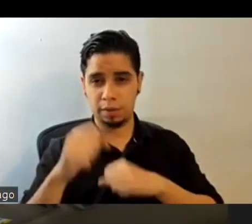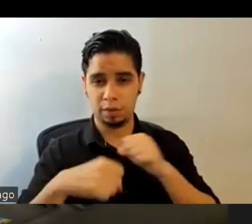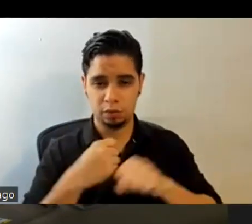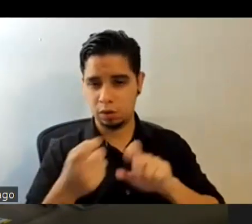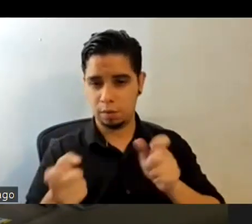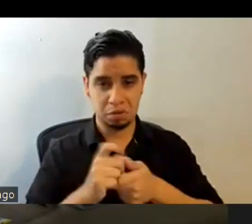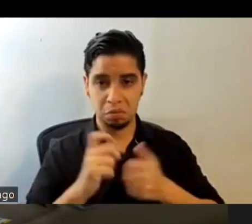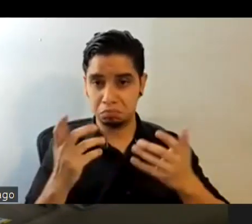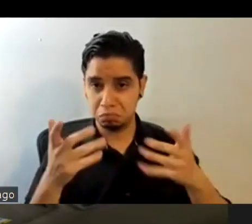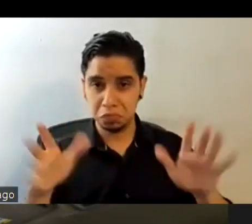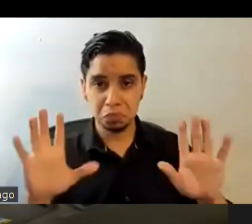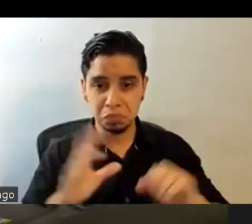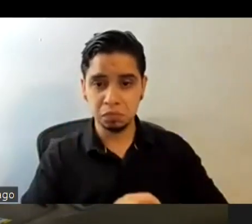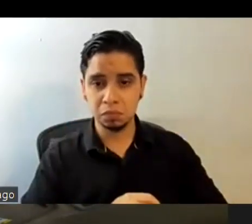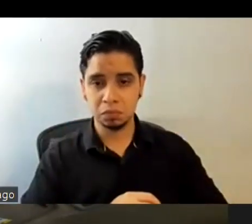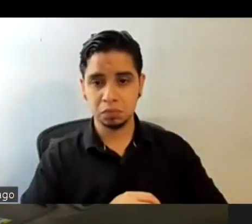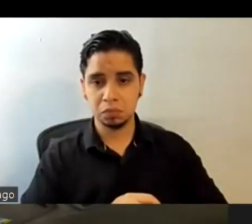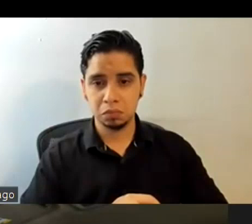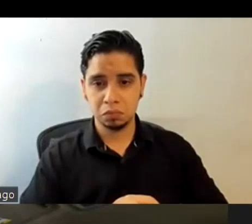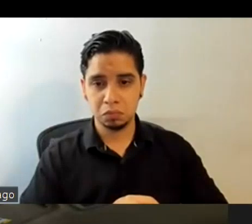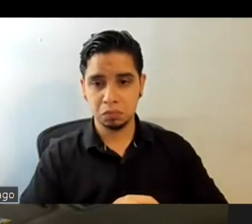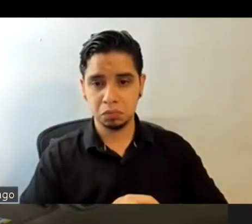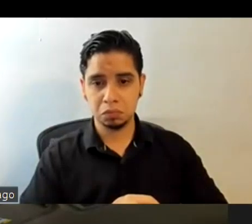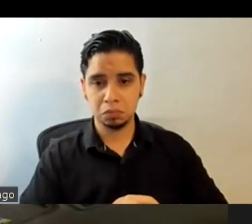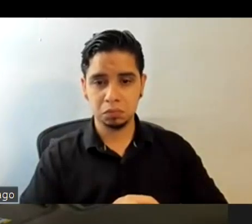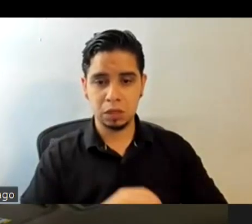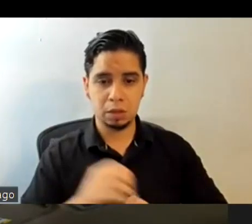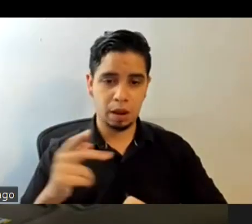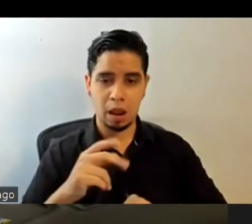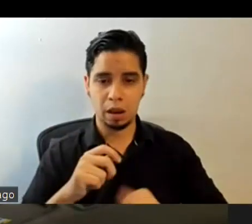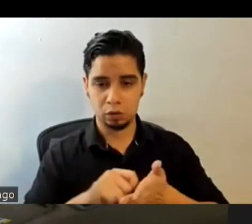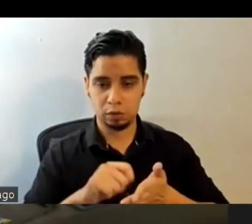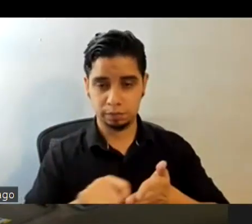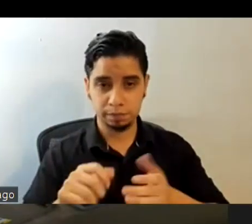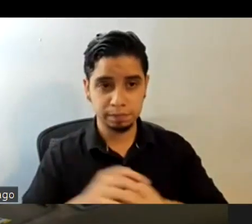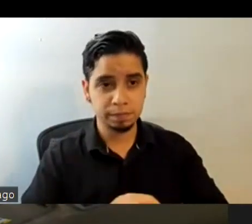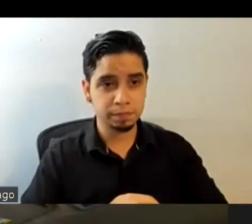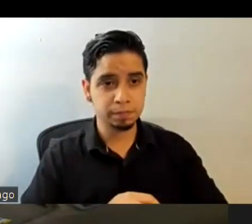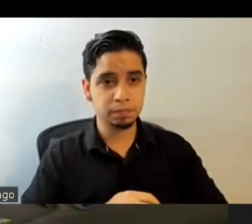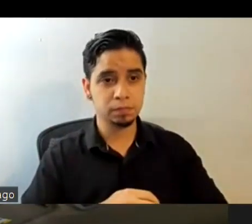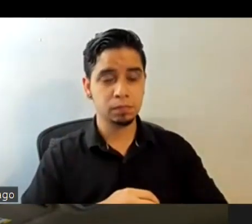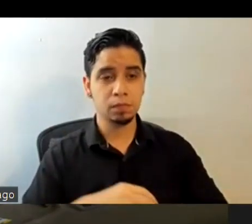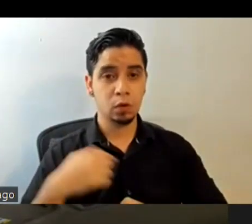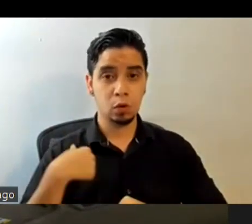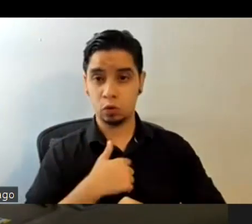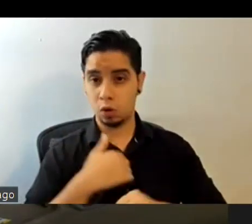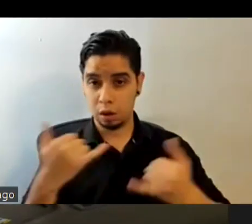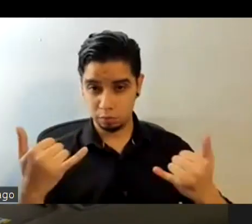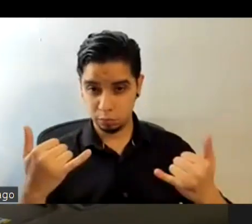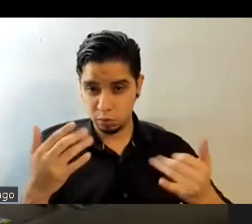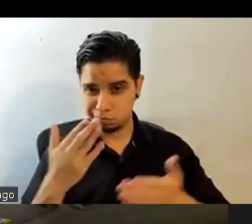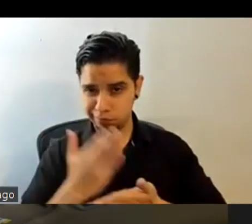totalmente y cambié a dermatología y volví a la escritura. Pues nada, vamos a cerrar ahora este